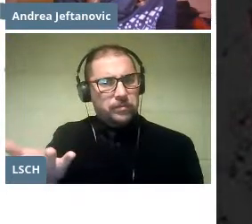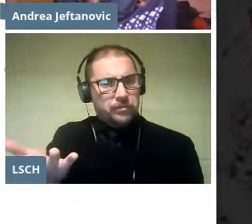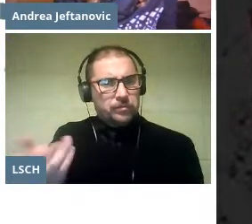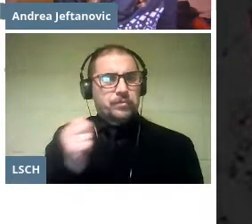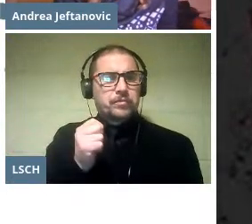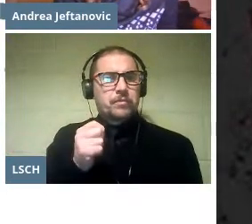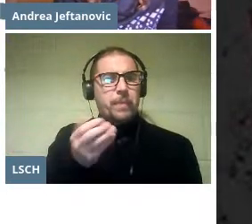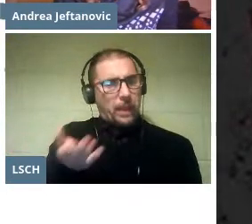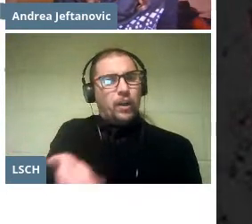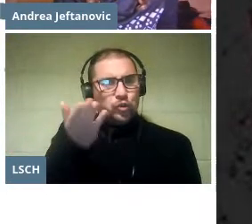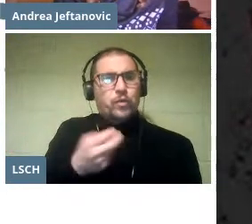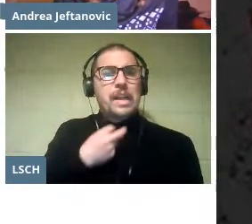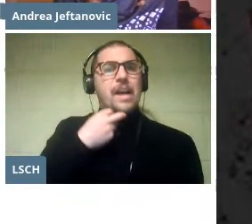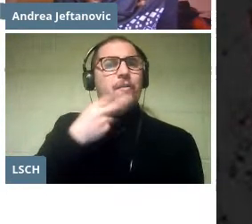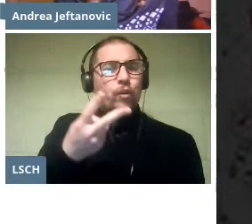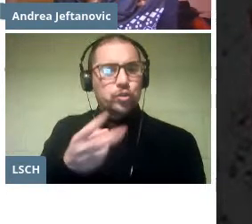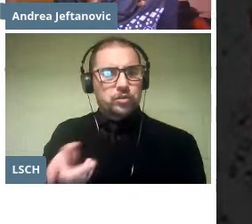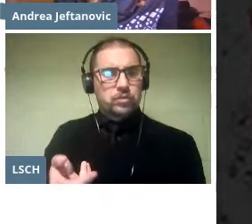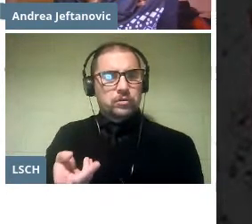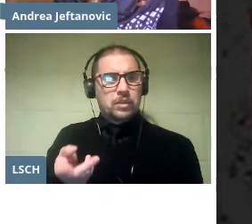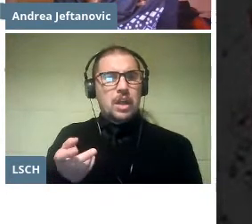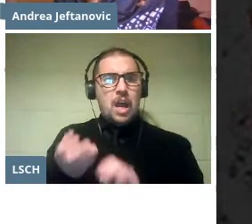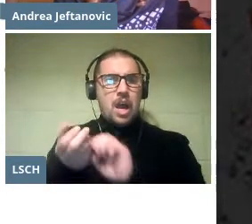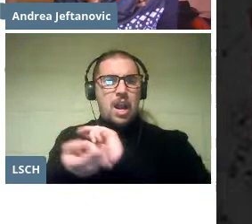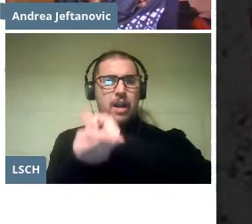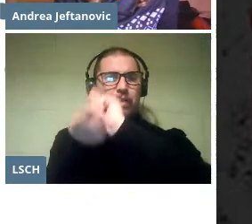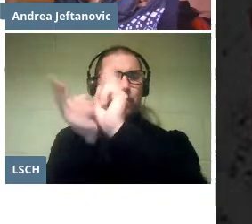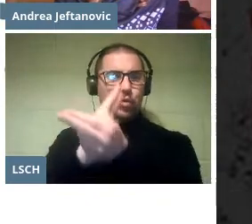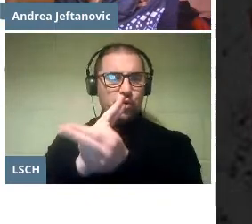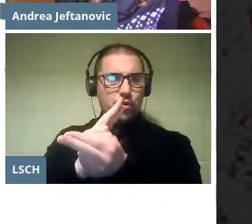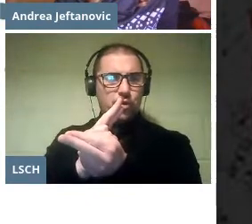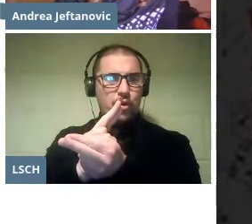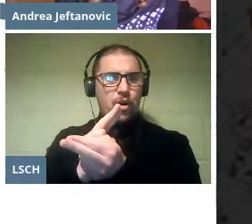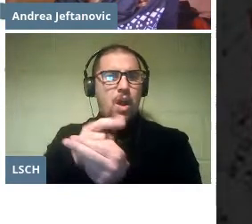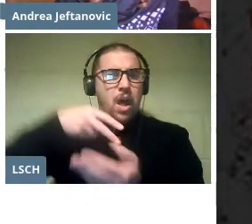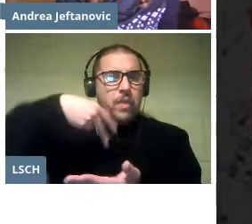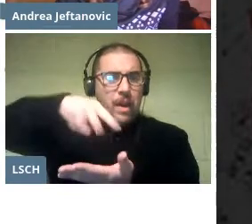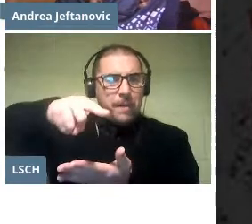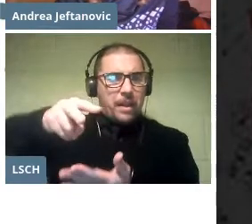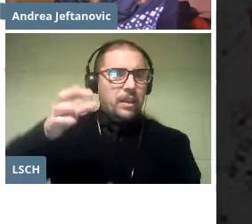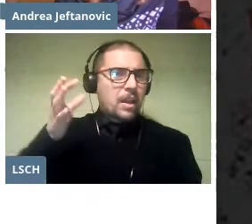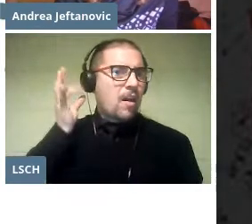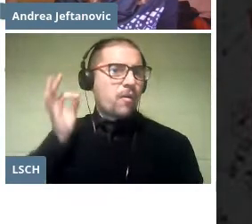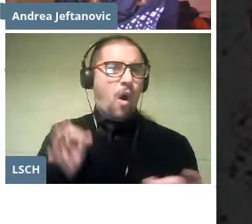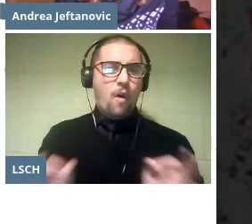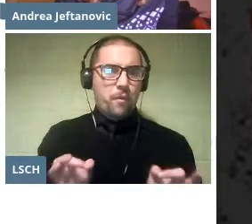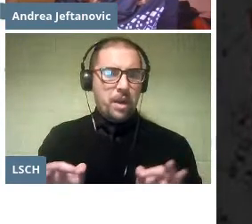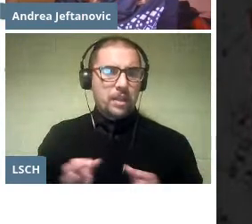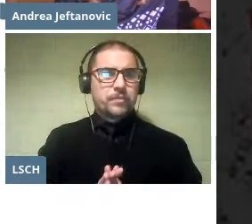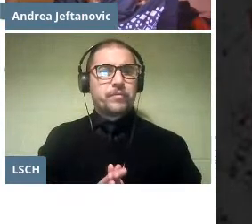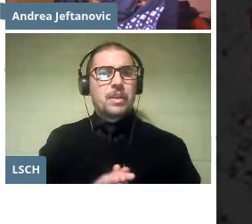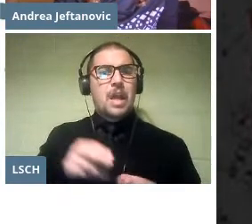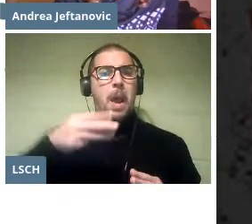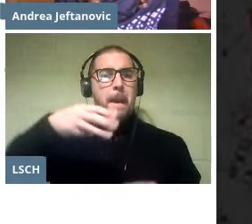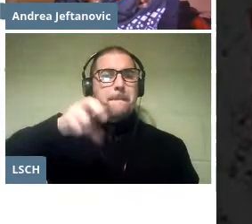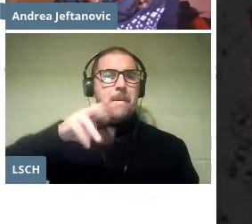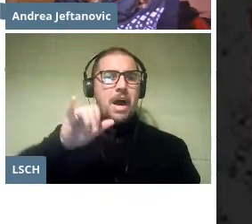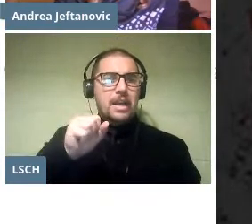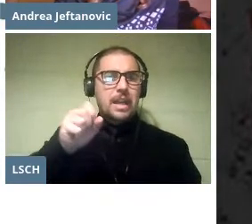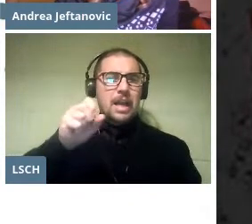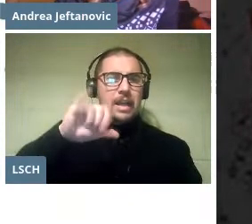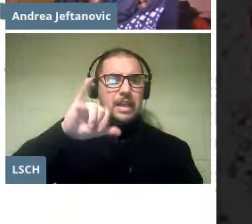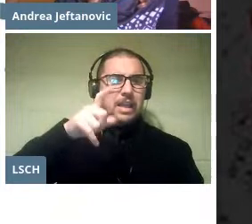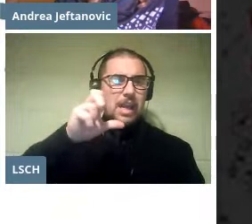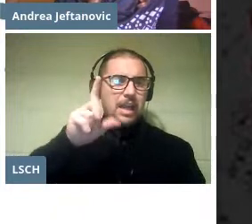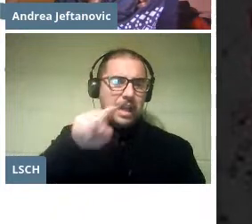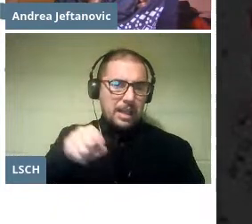el volumen La revolución de las flanés, de la periodista cultural española Ana María Iglesias, que recupera la figura